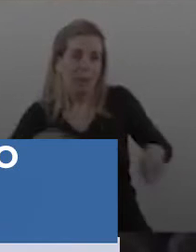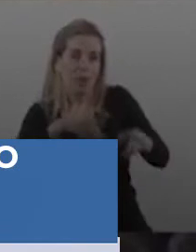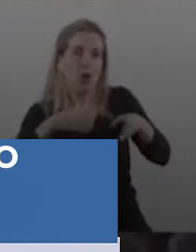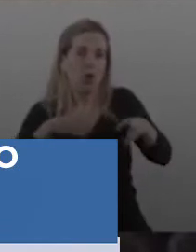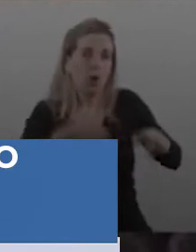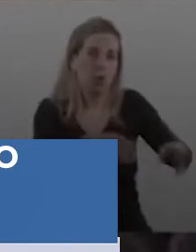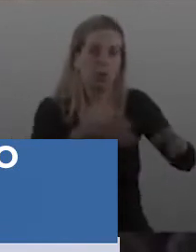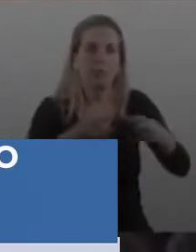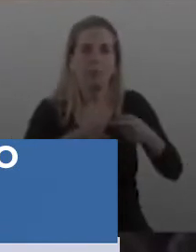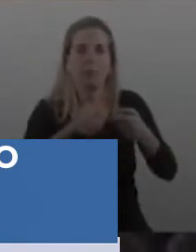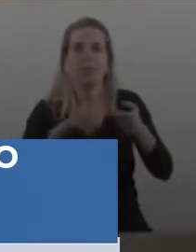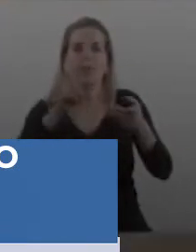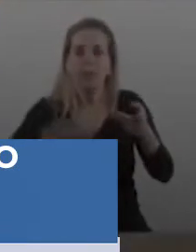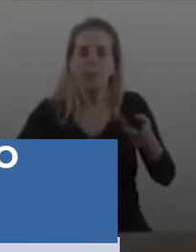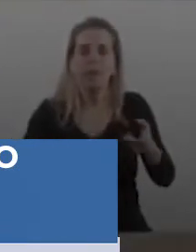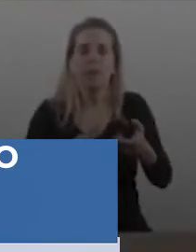En parte